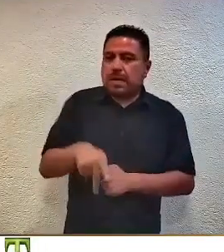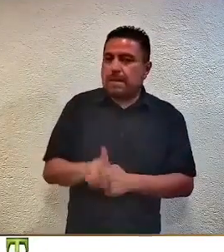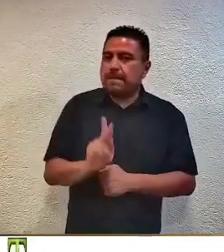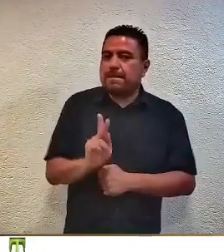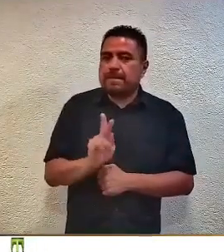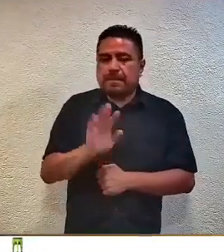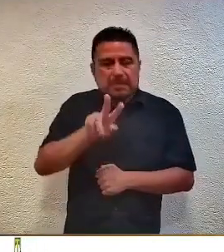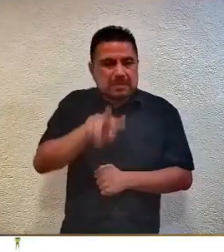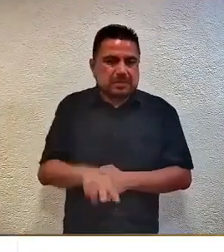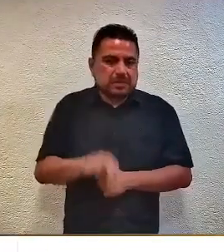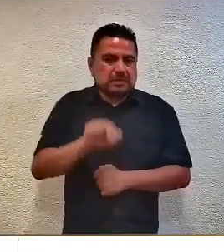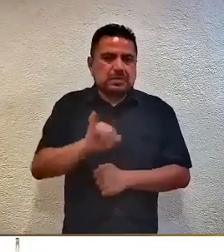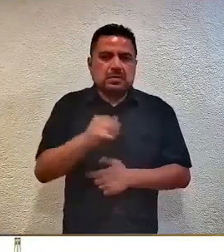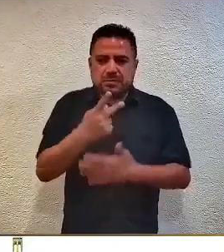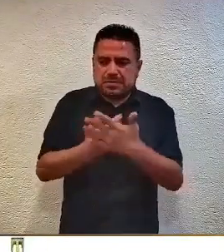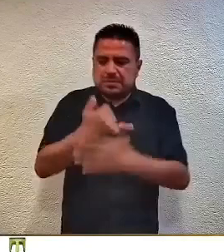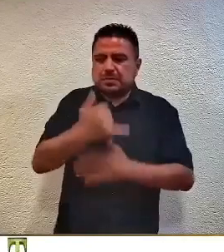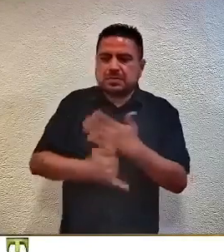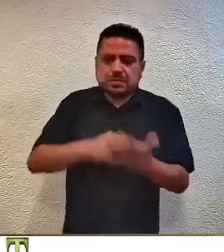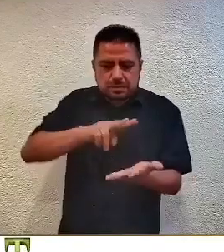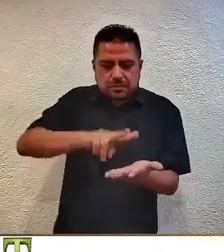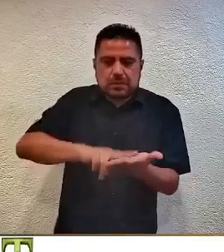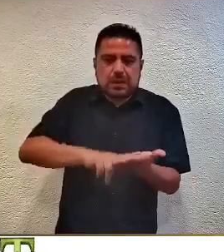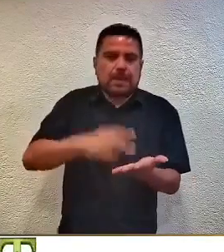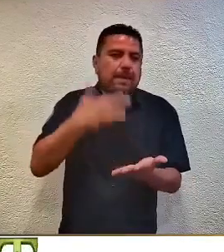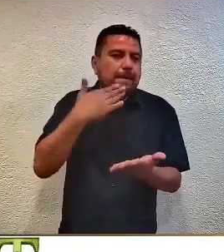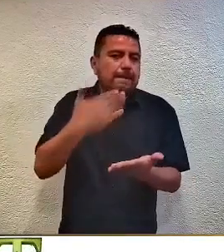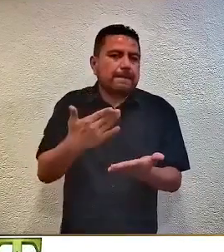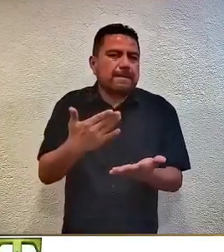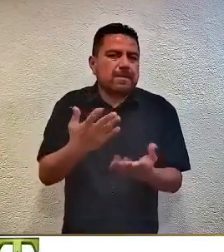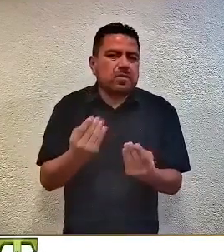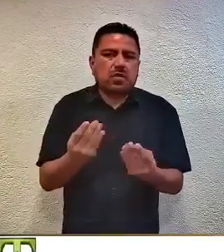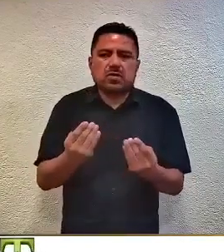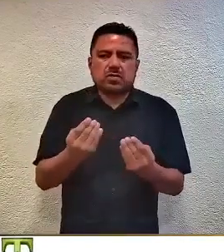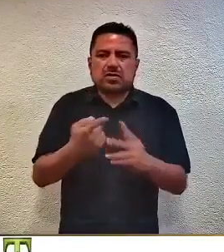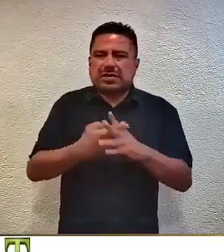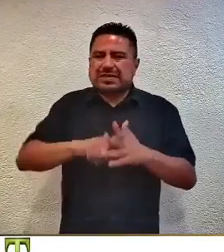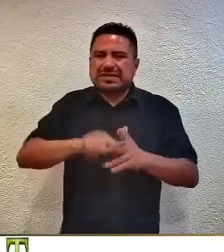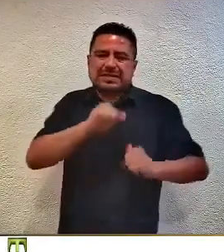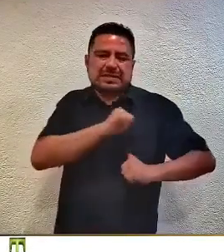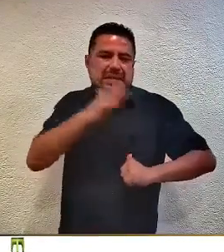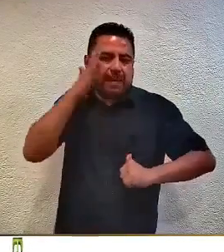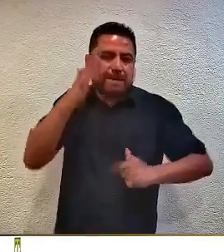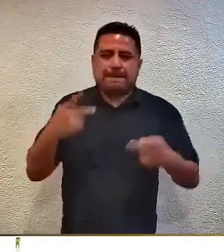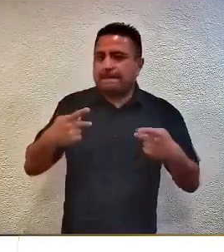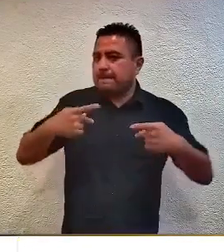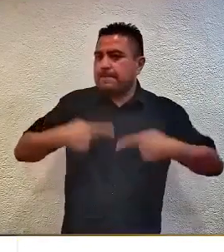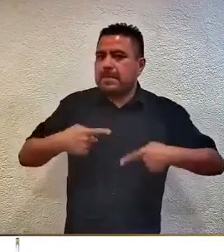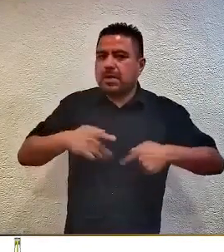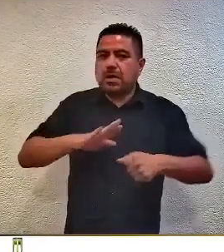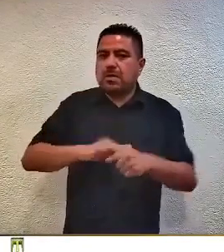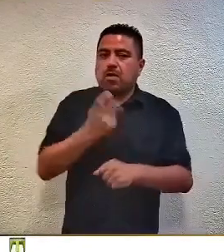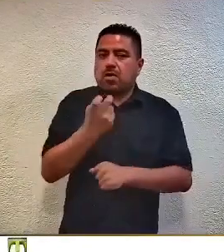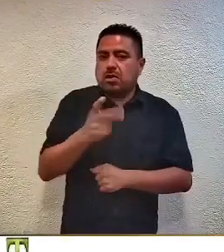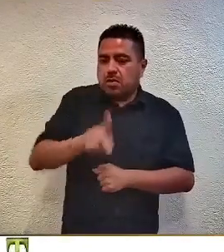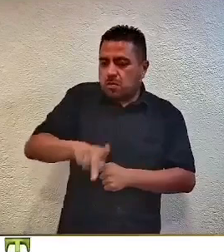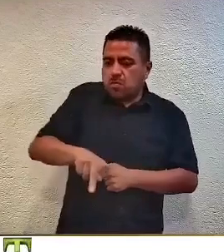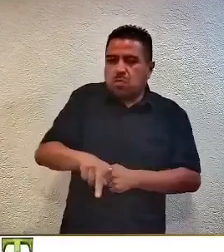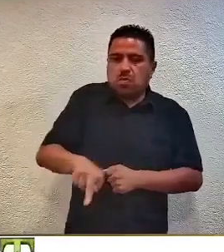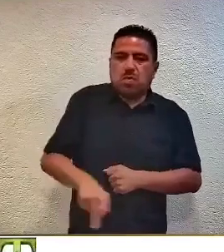cierto, en el proyecto se valora mucho el principio de pro persona por los pueblos